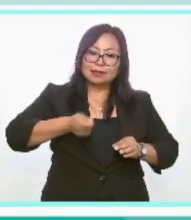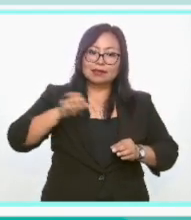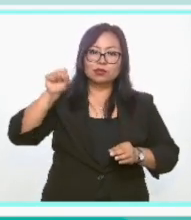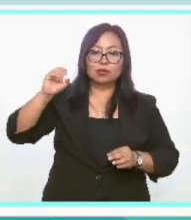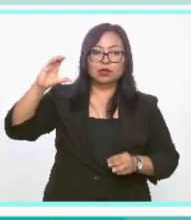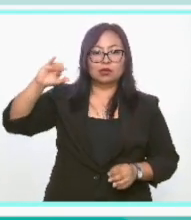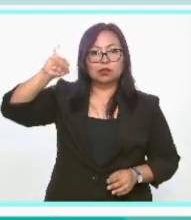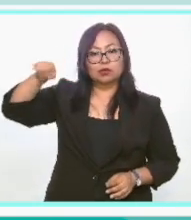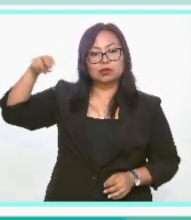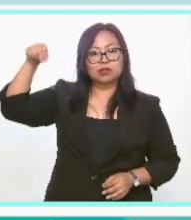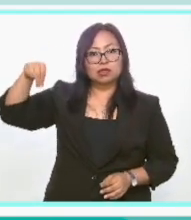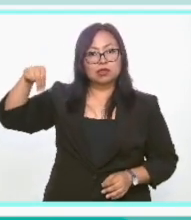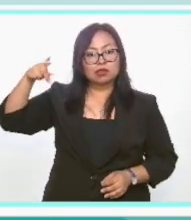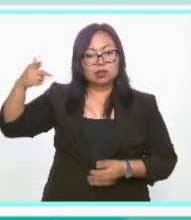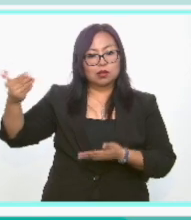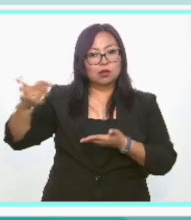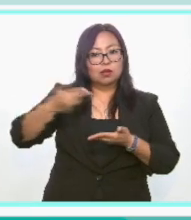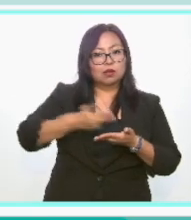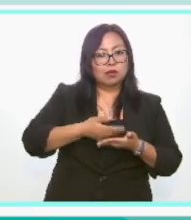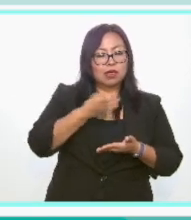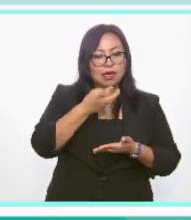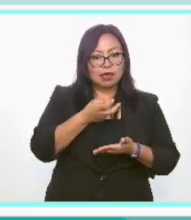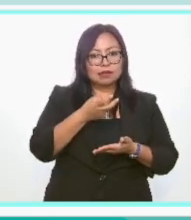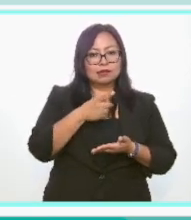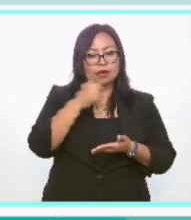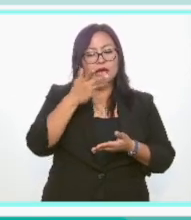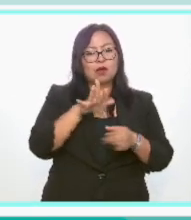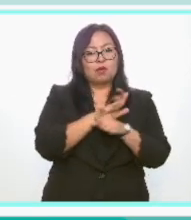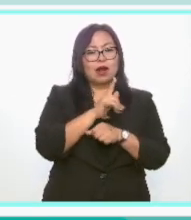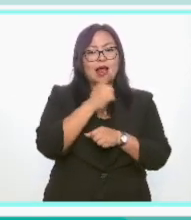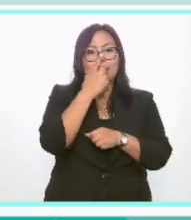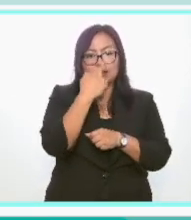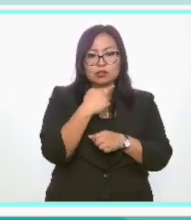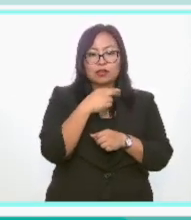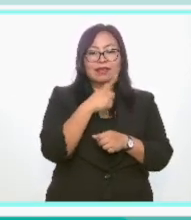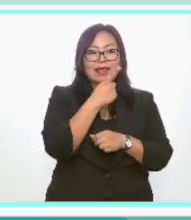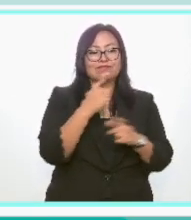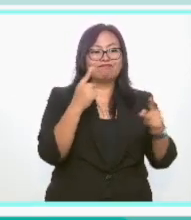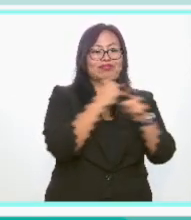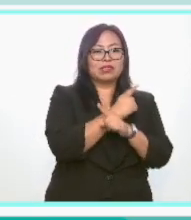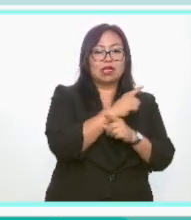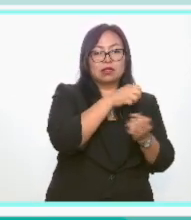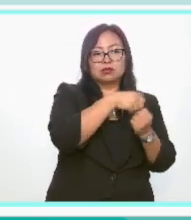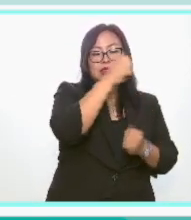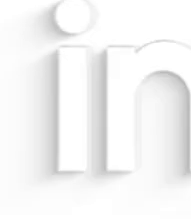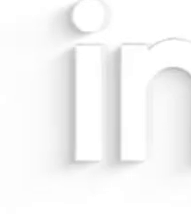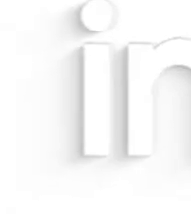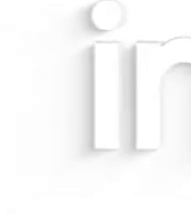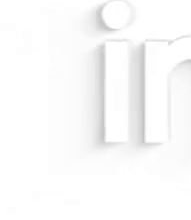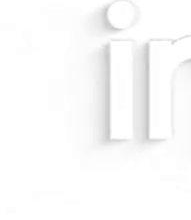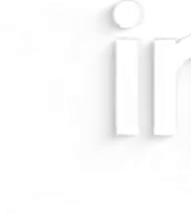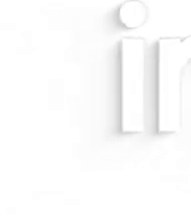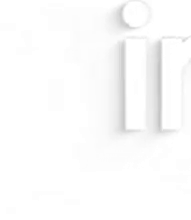corte de justicia de la nación respecto de la acción de inconstitucionalidad 137 di 2022